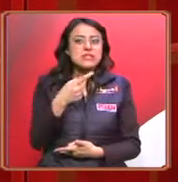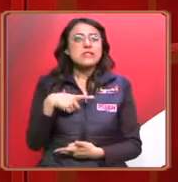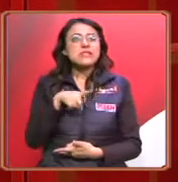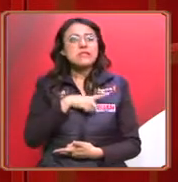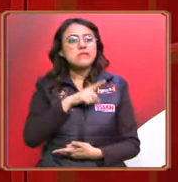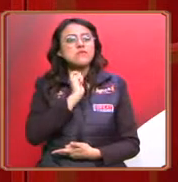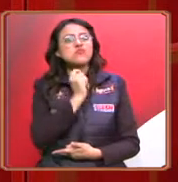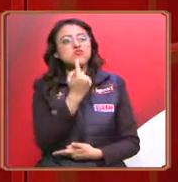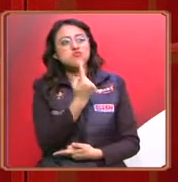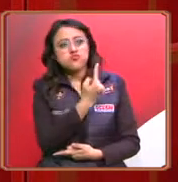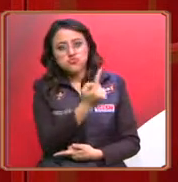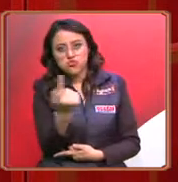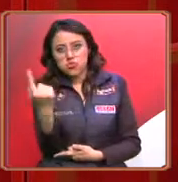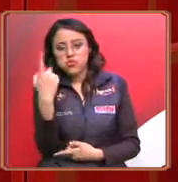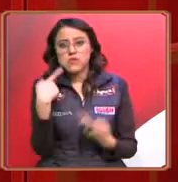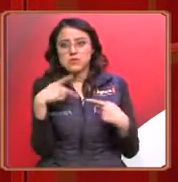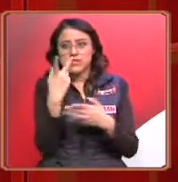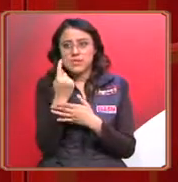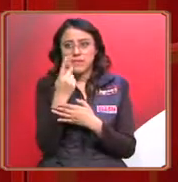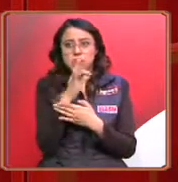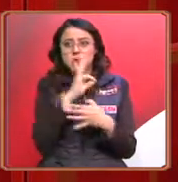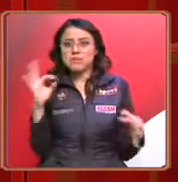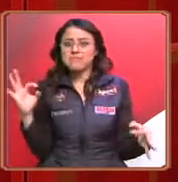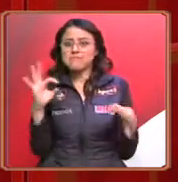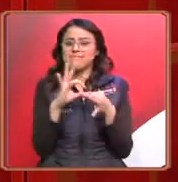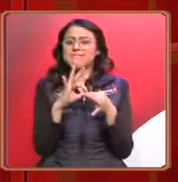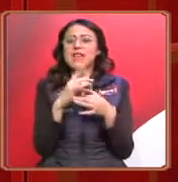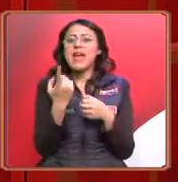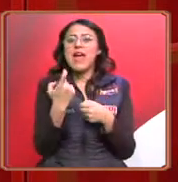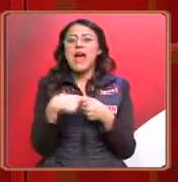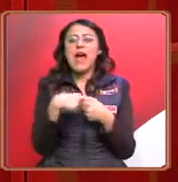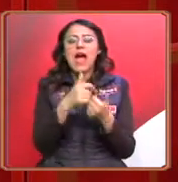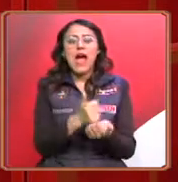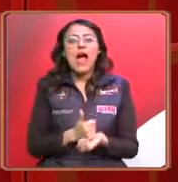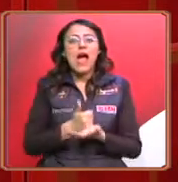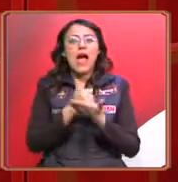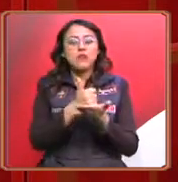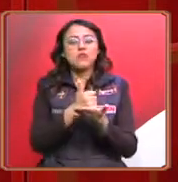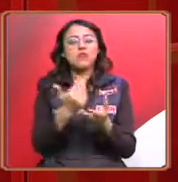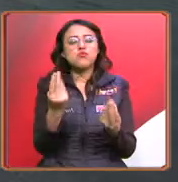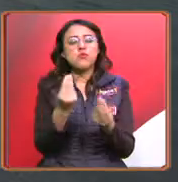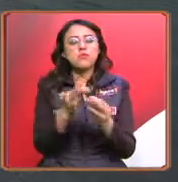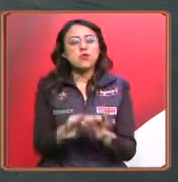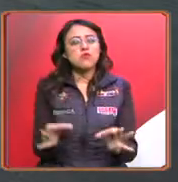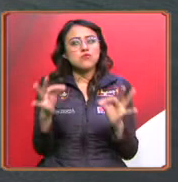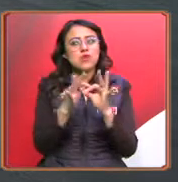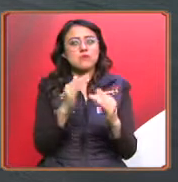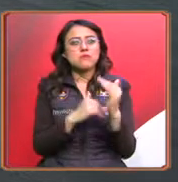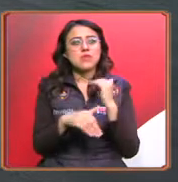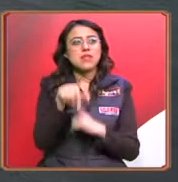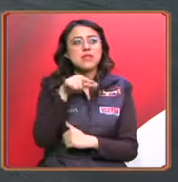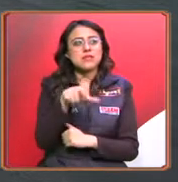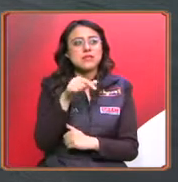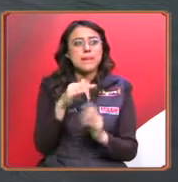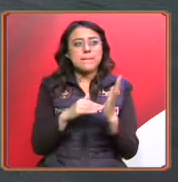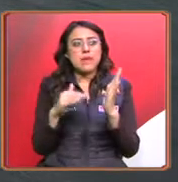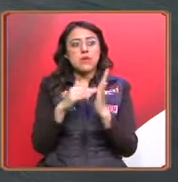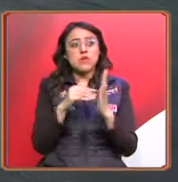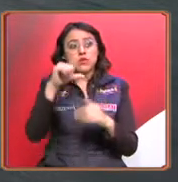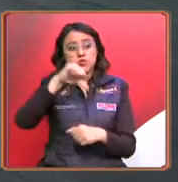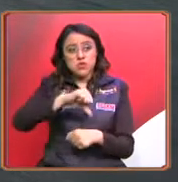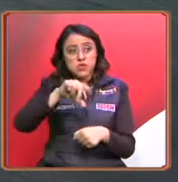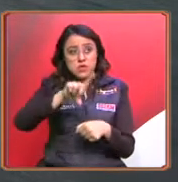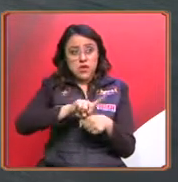bueno, pues que ustedes... se sumen en este año que nos ayuden a superar la meta que fueron los 17 millones. Ahora vamos